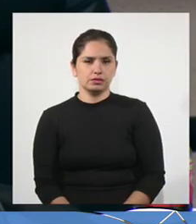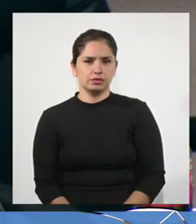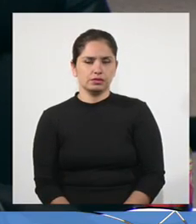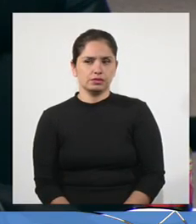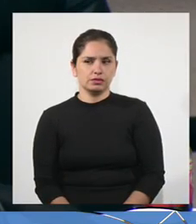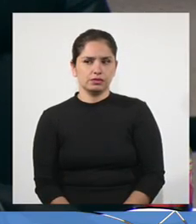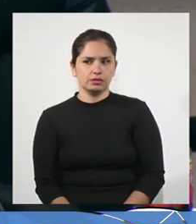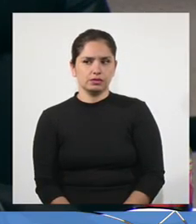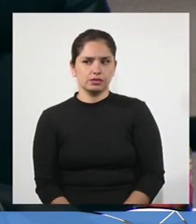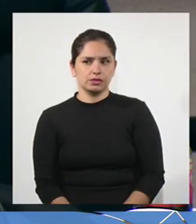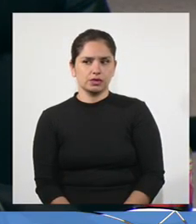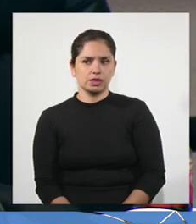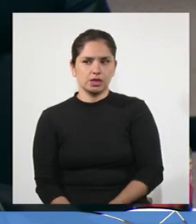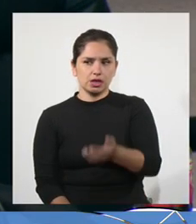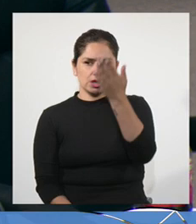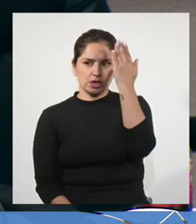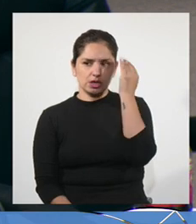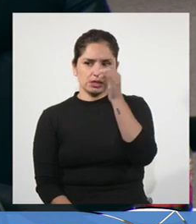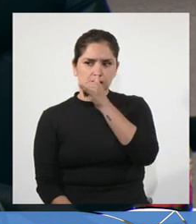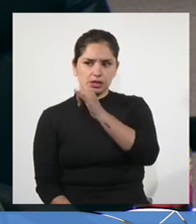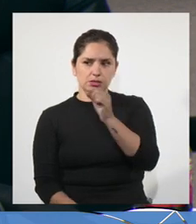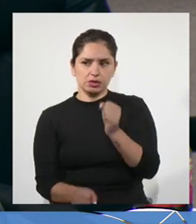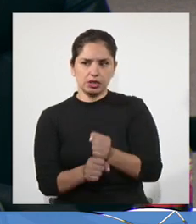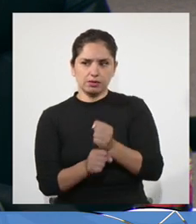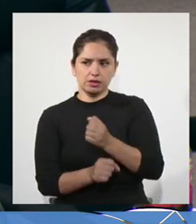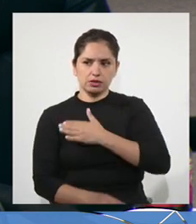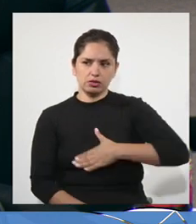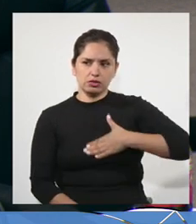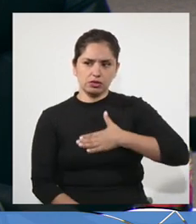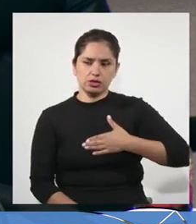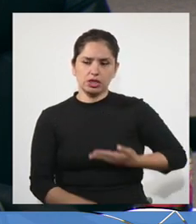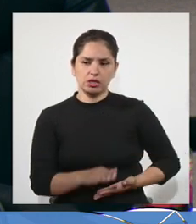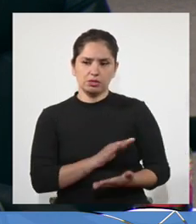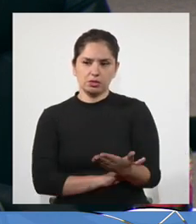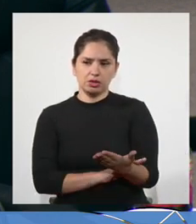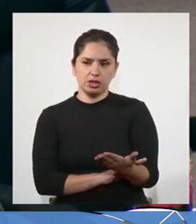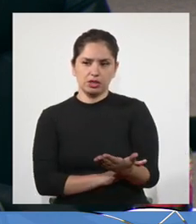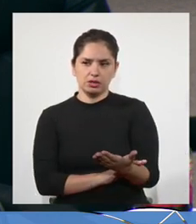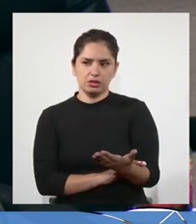lleva bastante tiempo trabajando en este tema. Nos gustaría tratar de proponer alguna